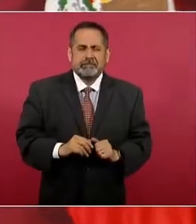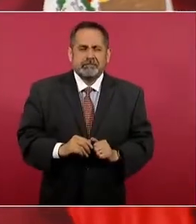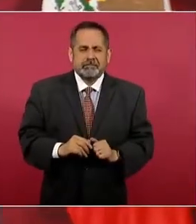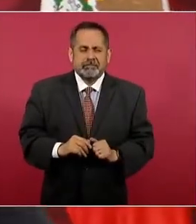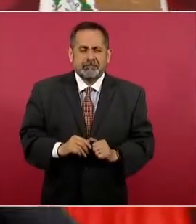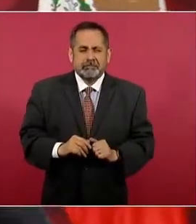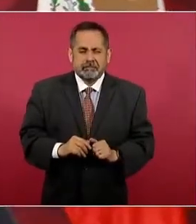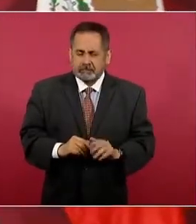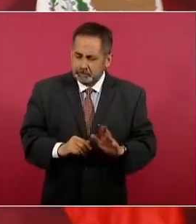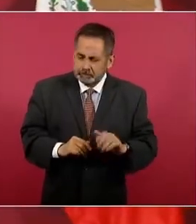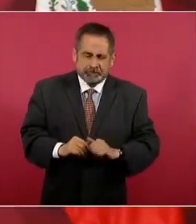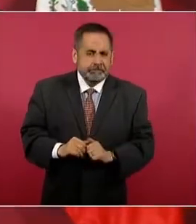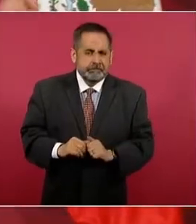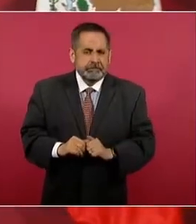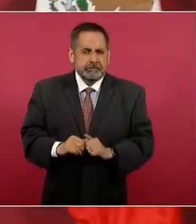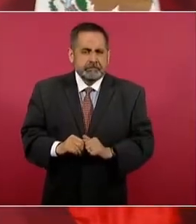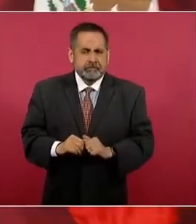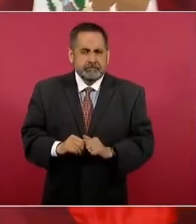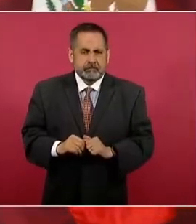Bueno,